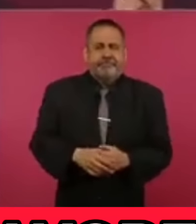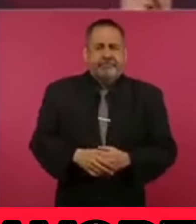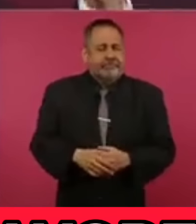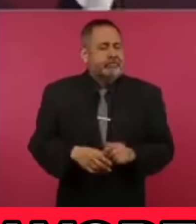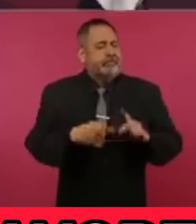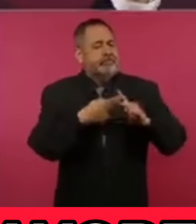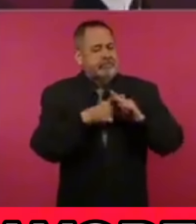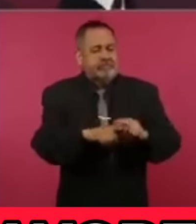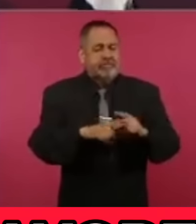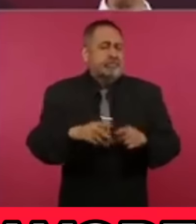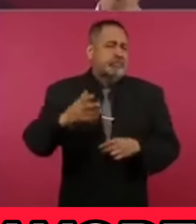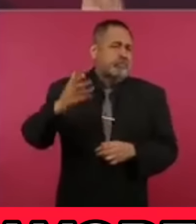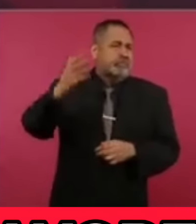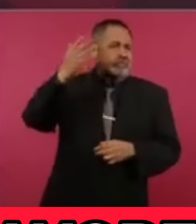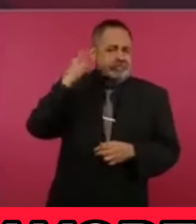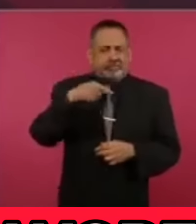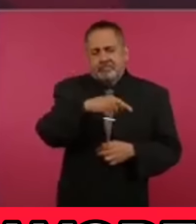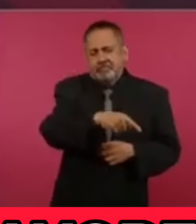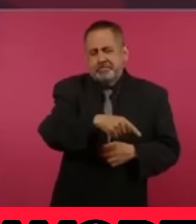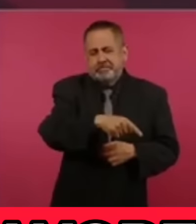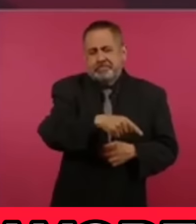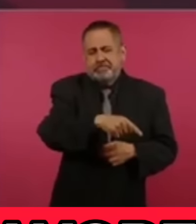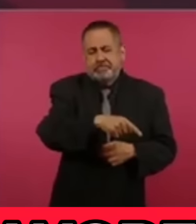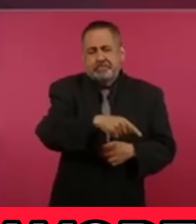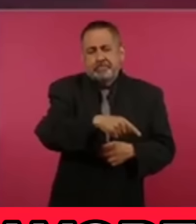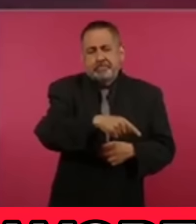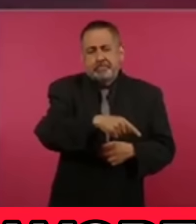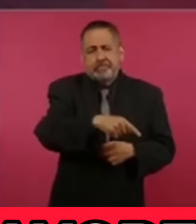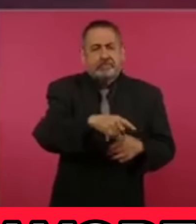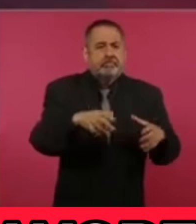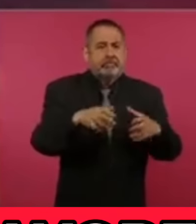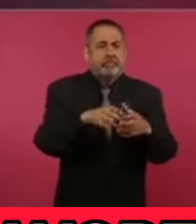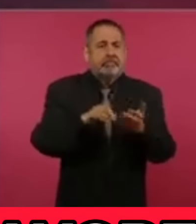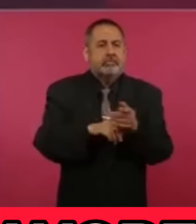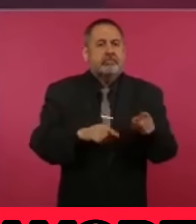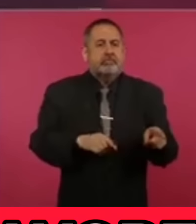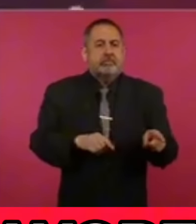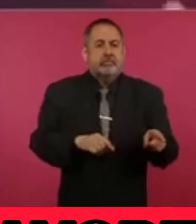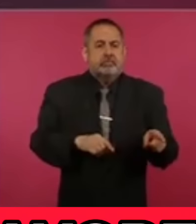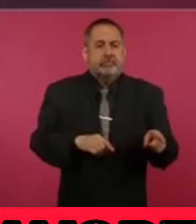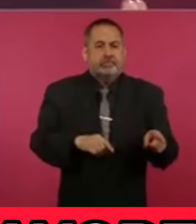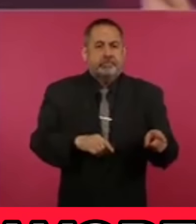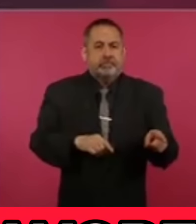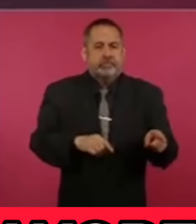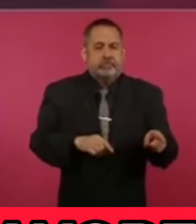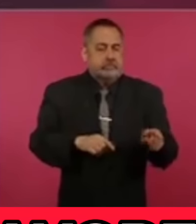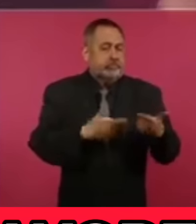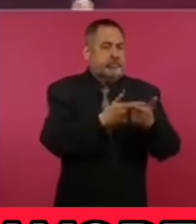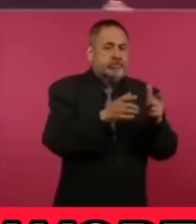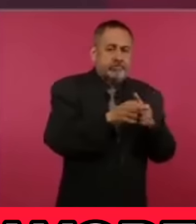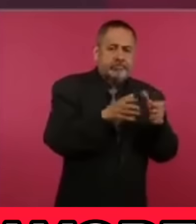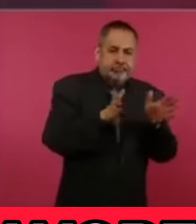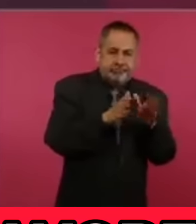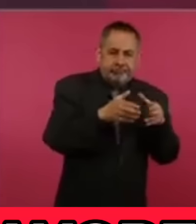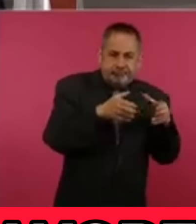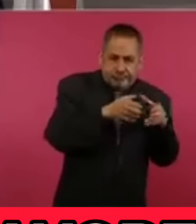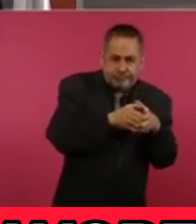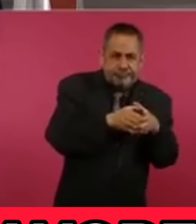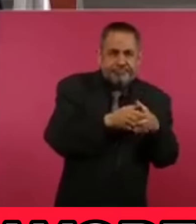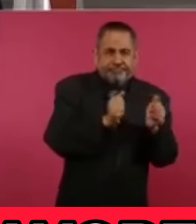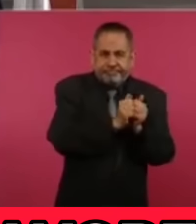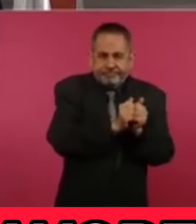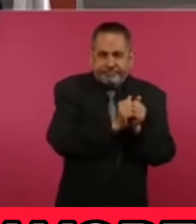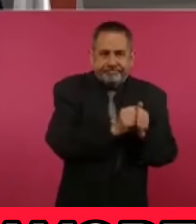empezaron las negociaciones entre las facciones del bloque conservador,